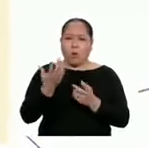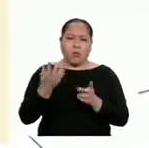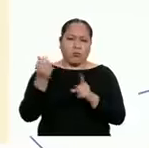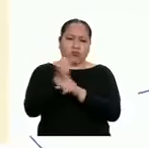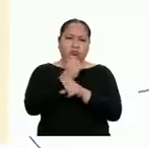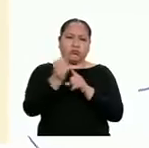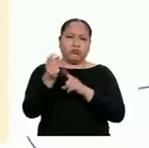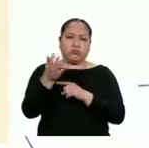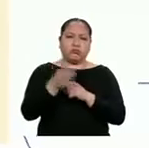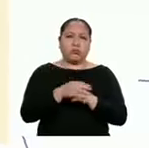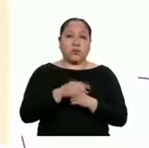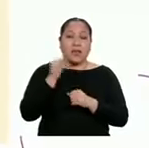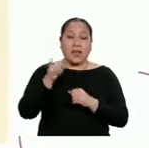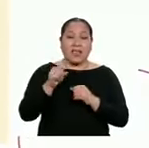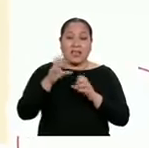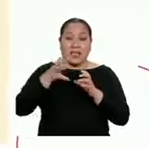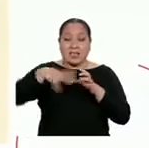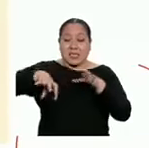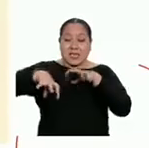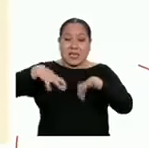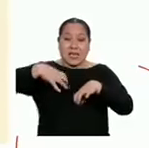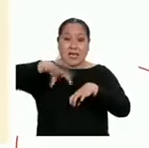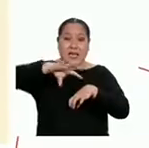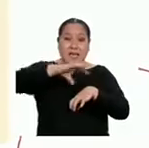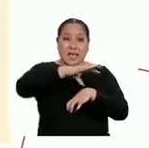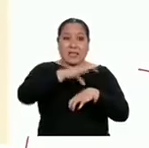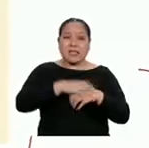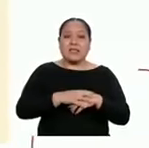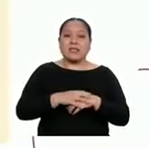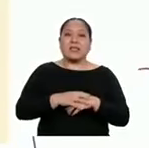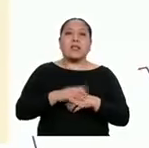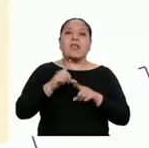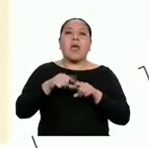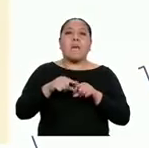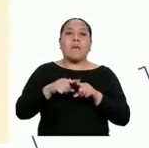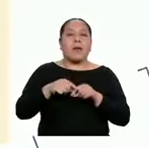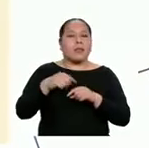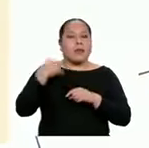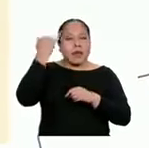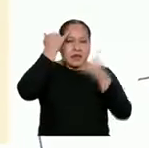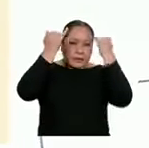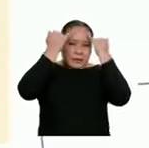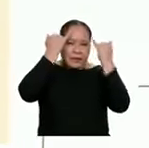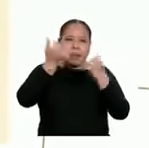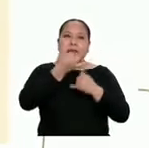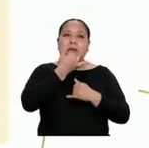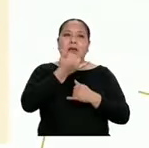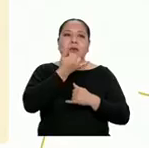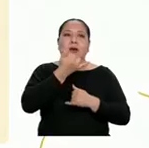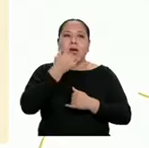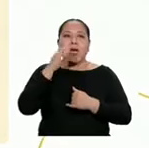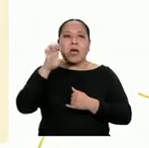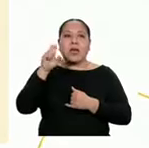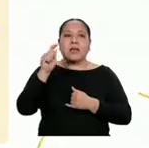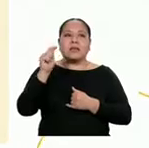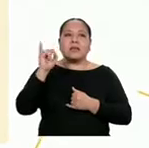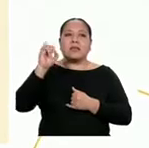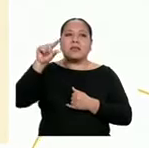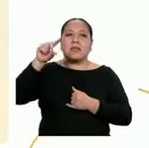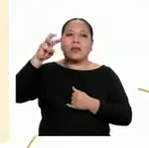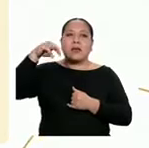contra ellas. Esta clasificación se hace basada en los estigmas, que son marcas o etiquetas que se colocan